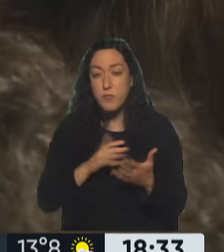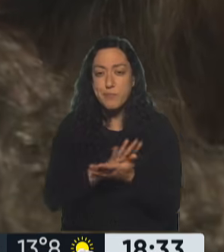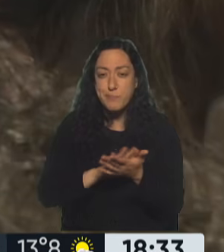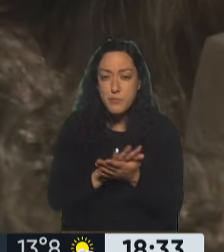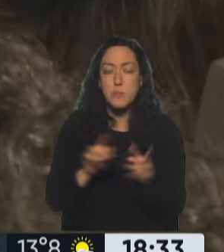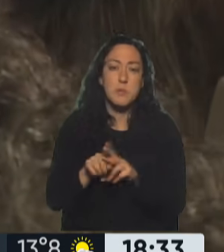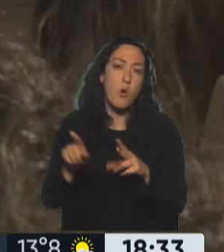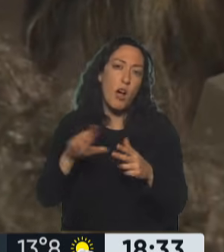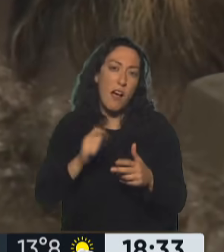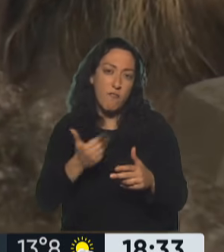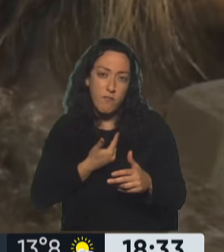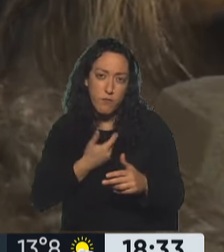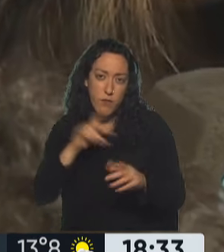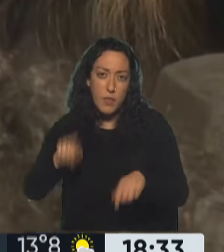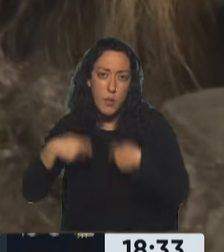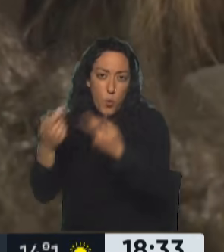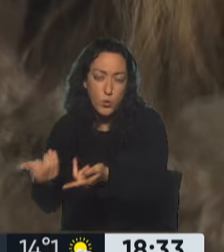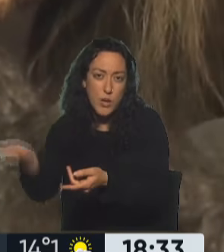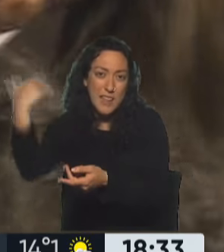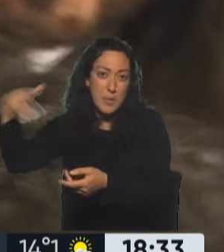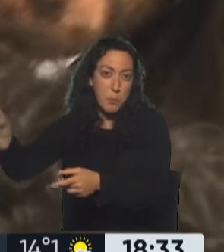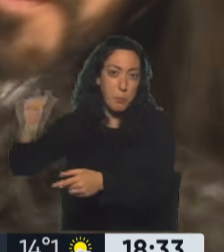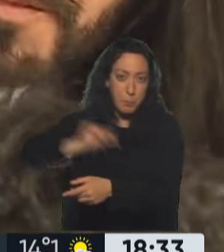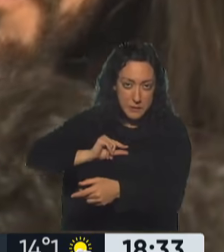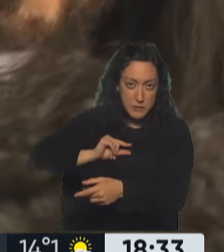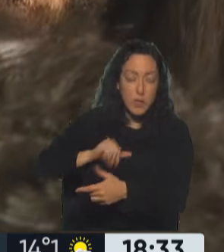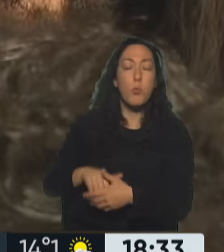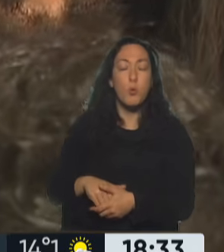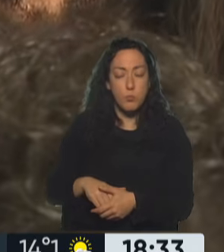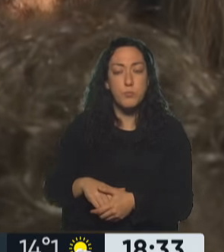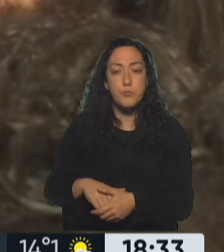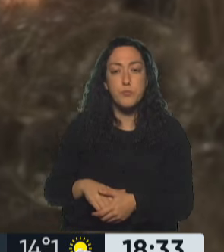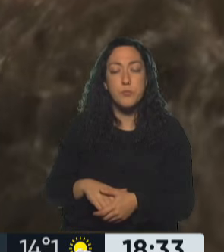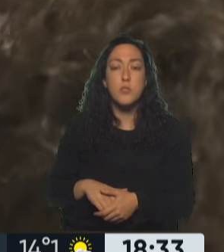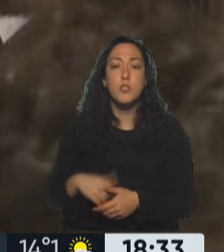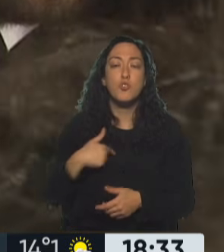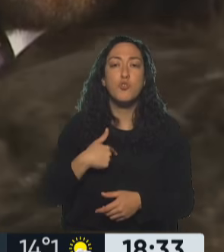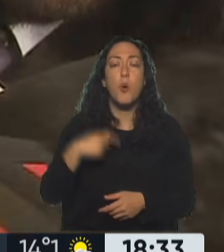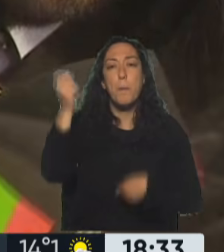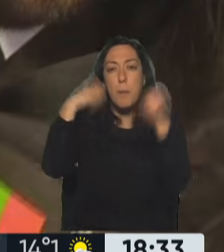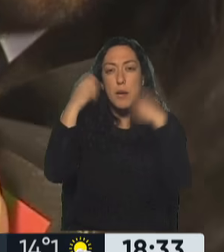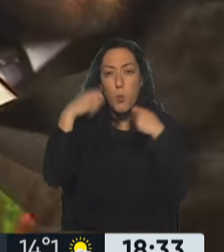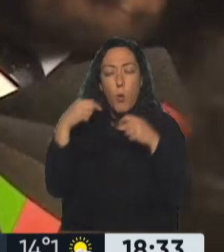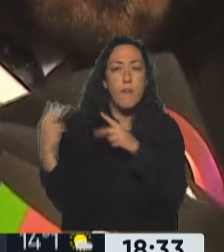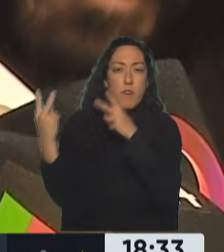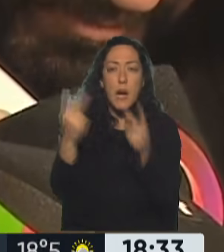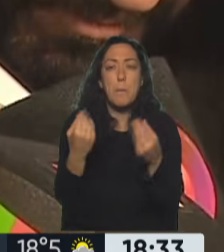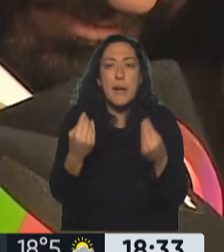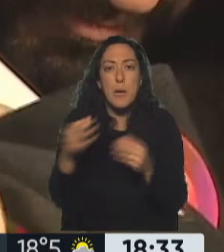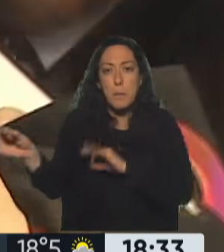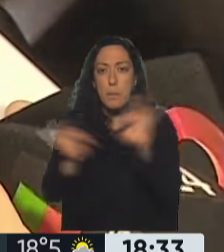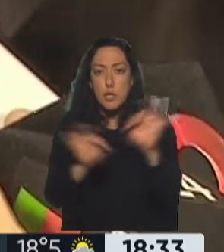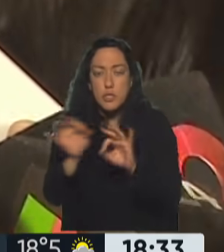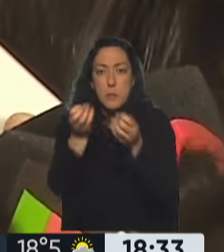es de devolución de un préstamo puente. Viajé a Asunción porque estamos poniendo en marcha un